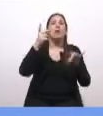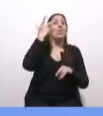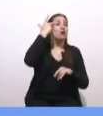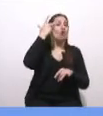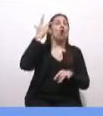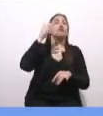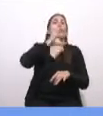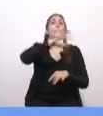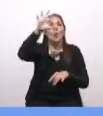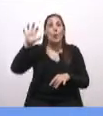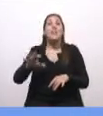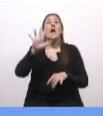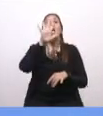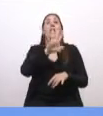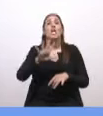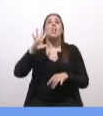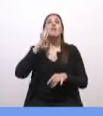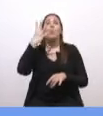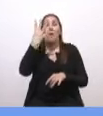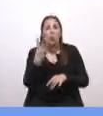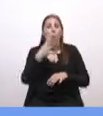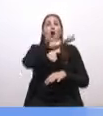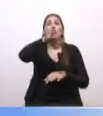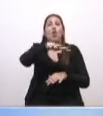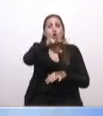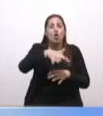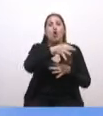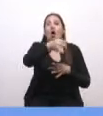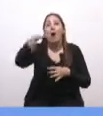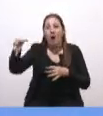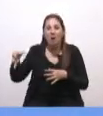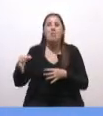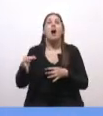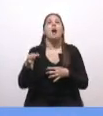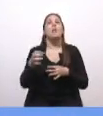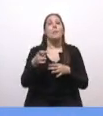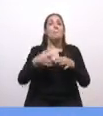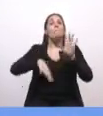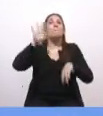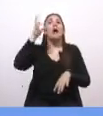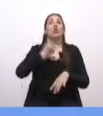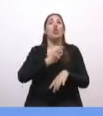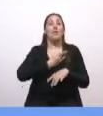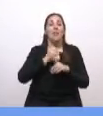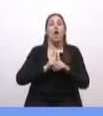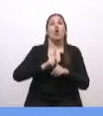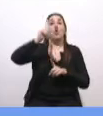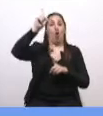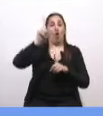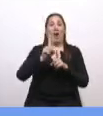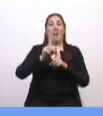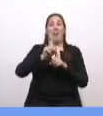554 localidades especialmente señor presidente a usted lo debe saber muy bien en el noa en el centro y en el nea